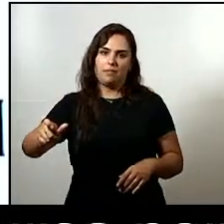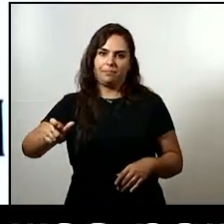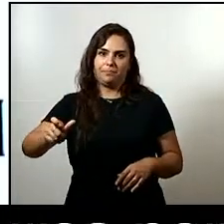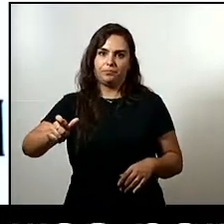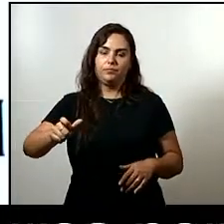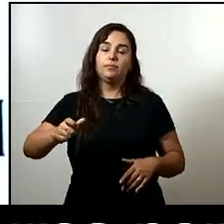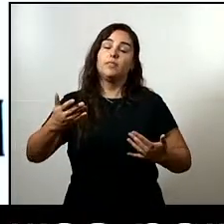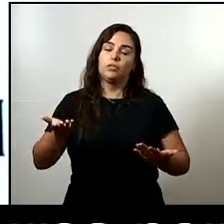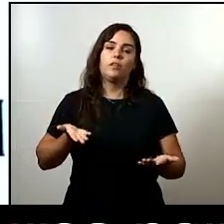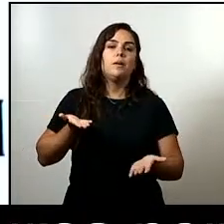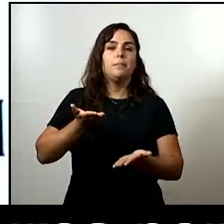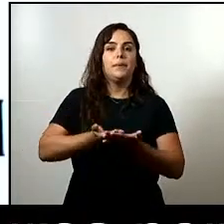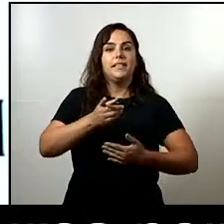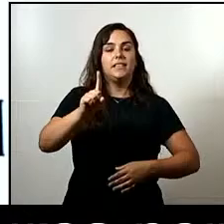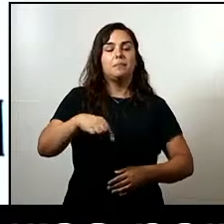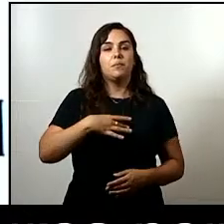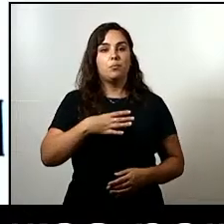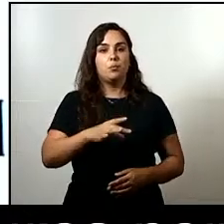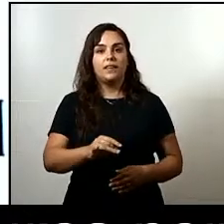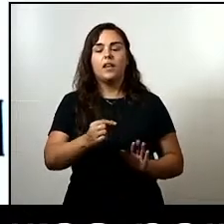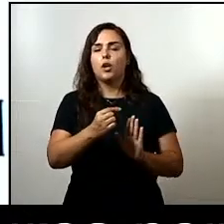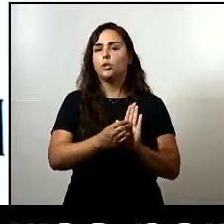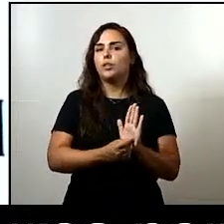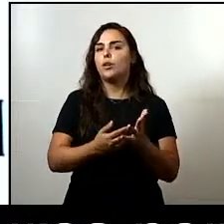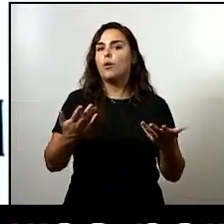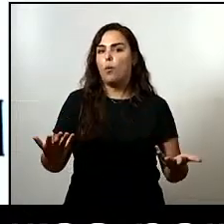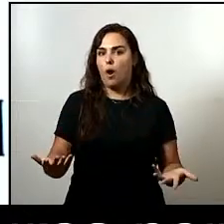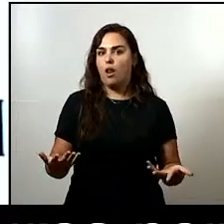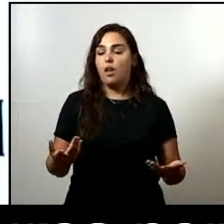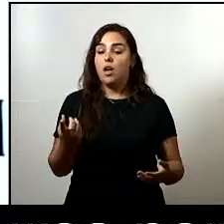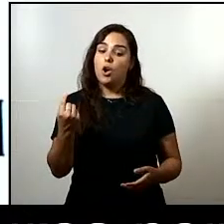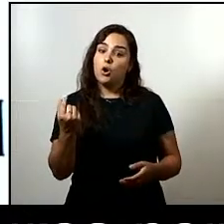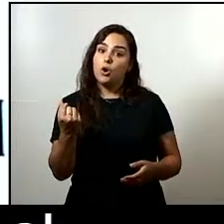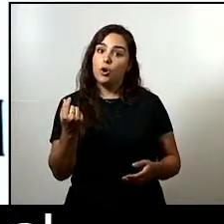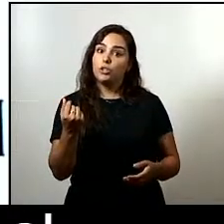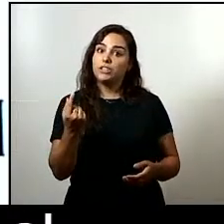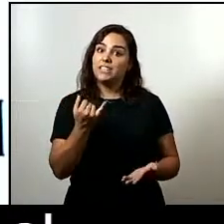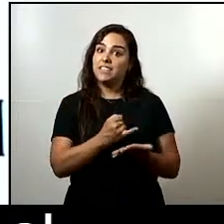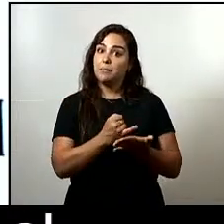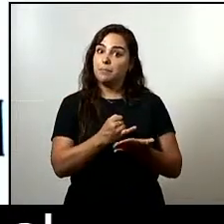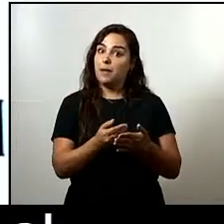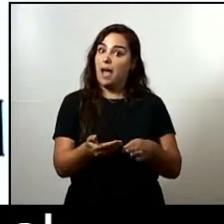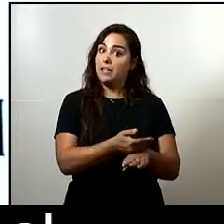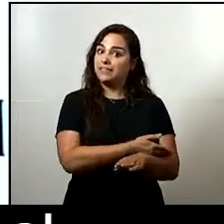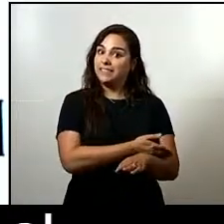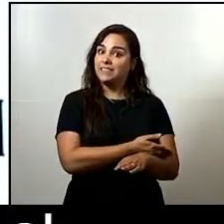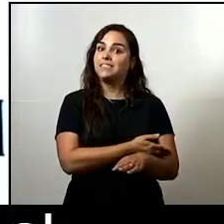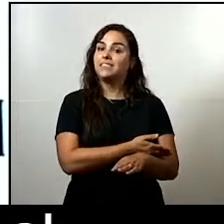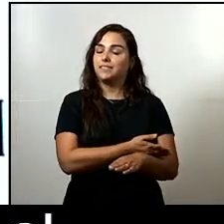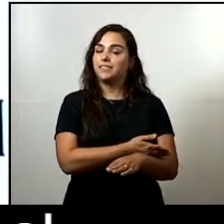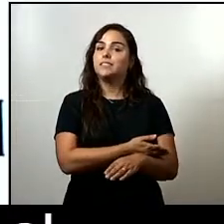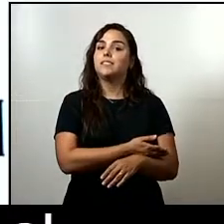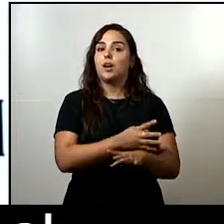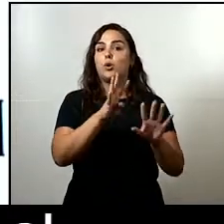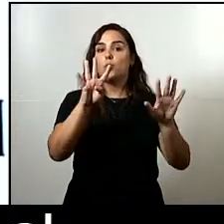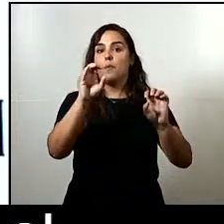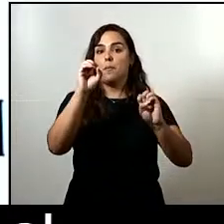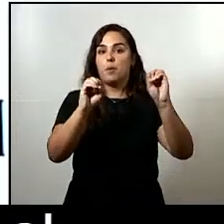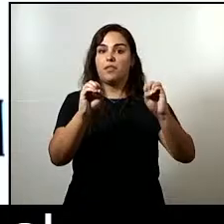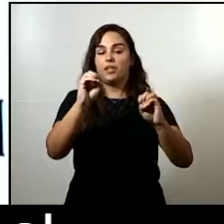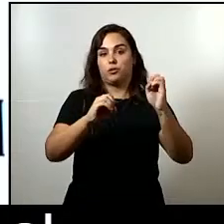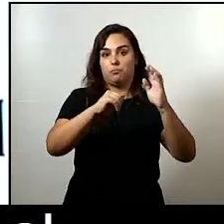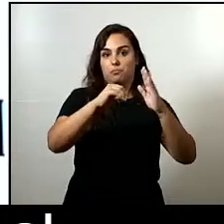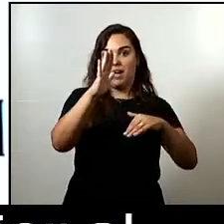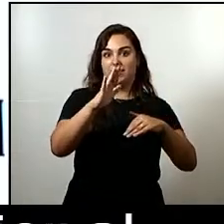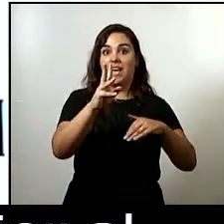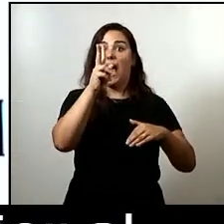y podrán solicitarla con la condición de que el aumento de los costes experimentados haya sido superior al 9% en los